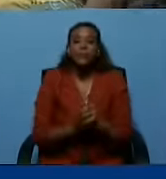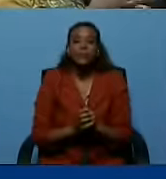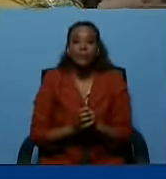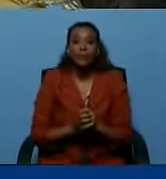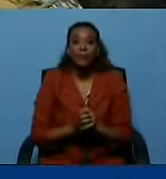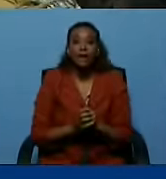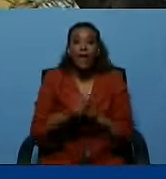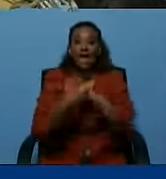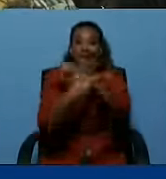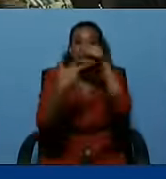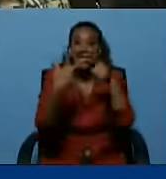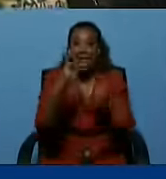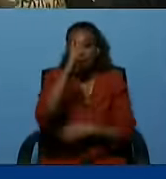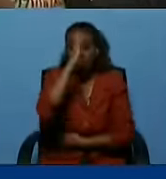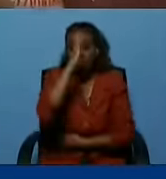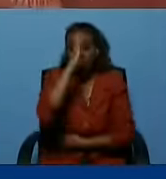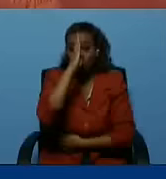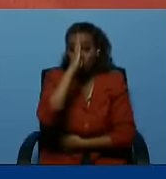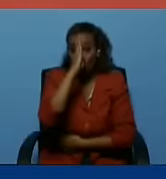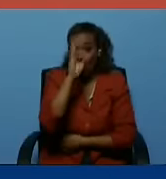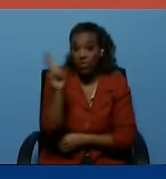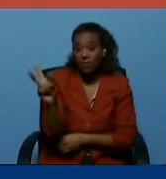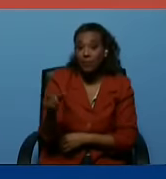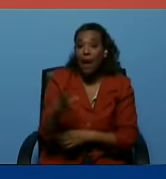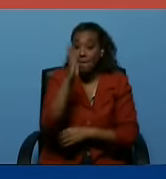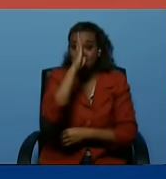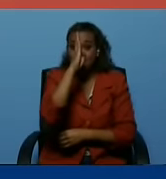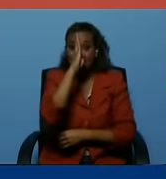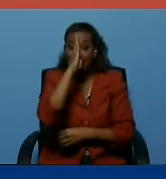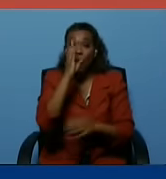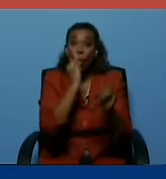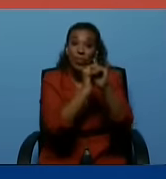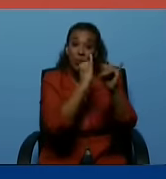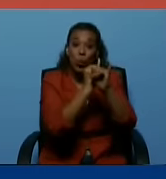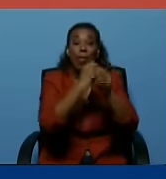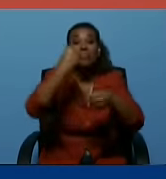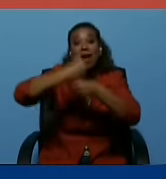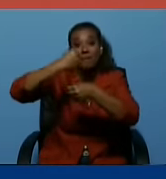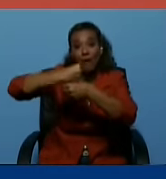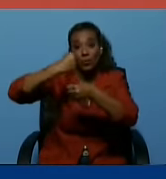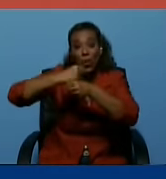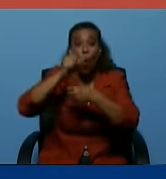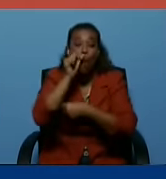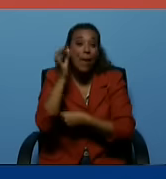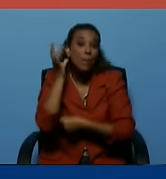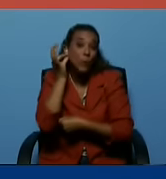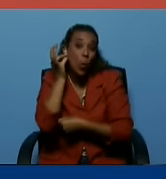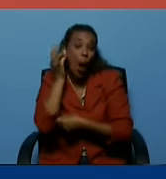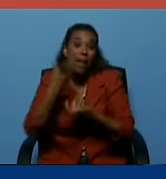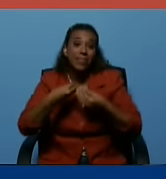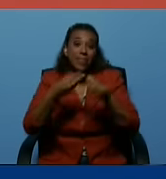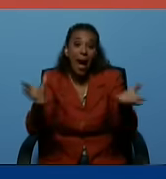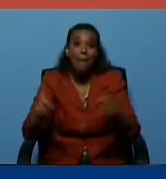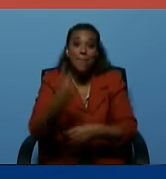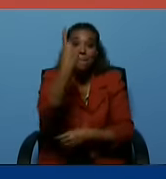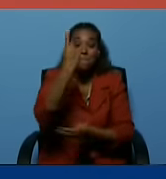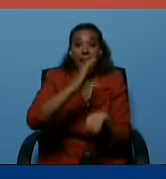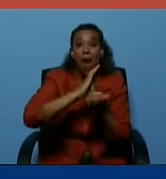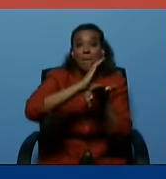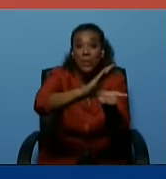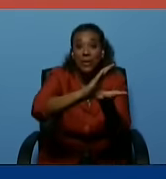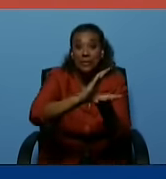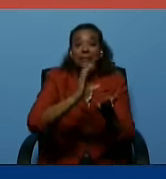De 3 bancos, el Banco Digital de los Trabajadores y Trabajadoras, que va a entregar el primer